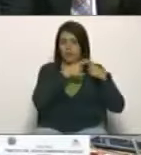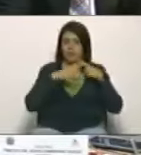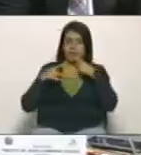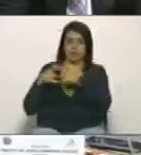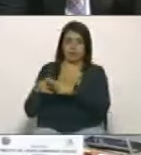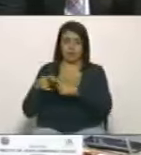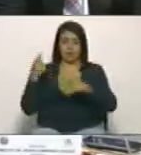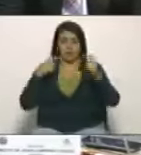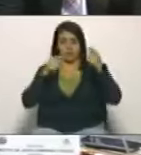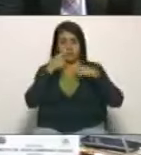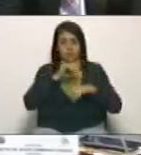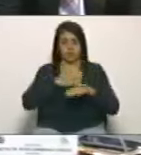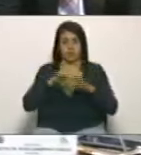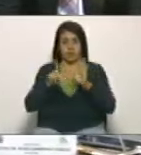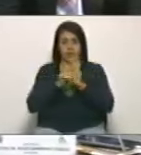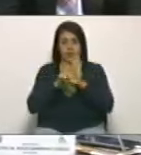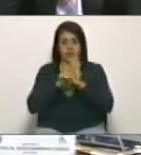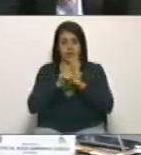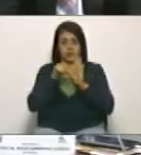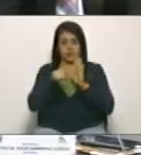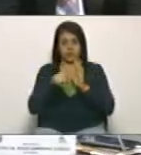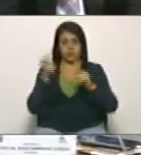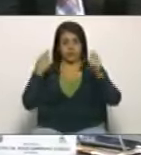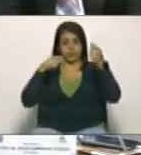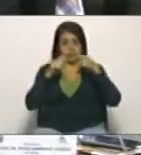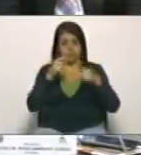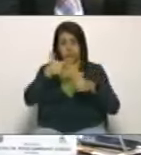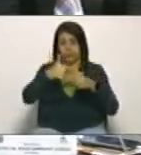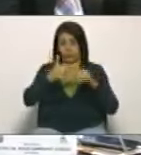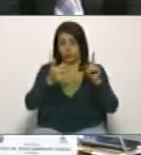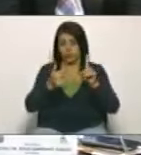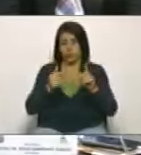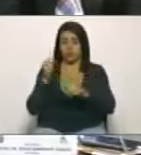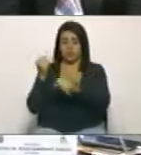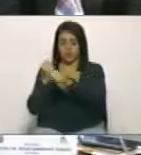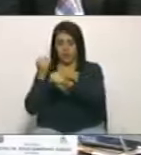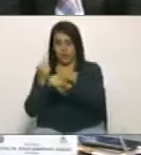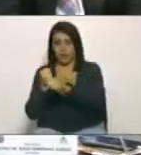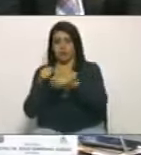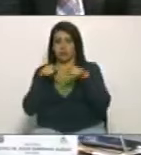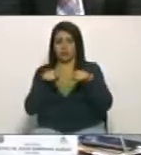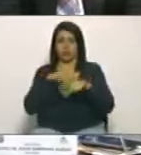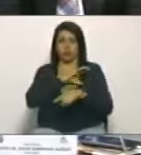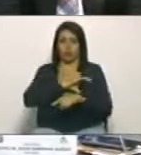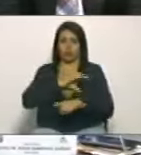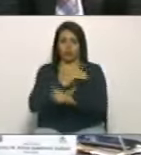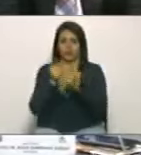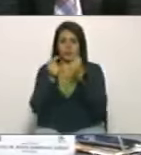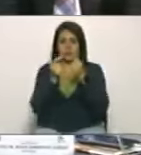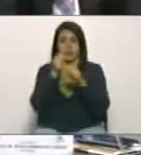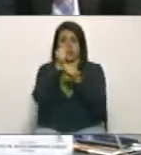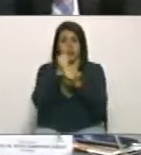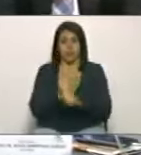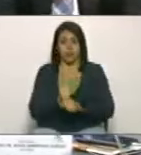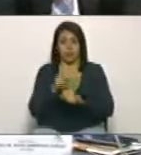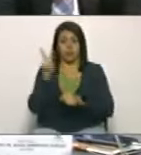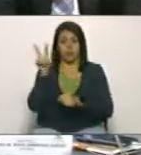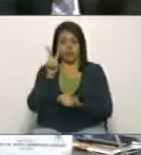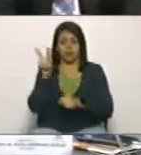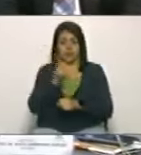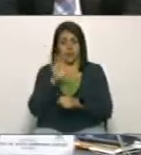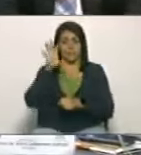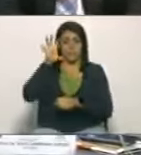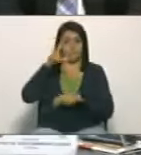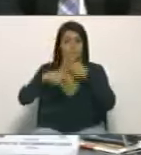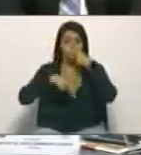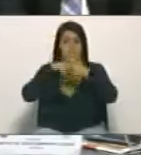de las exportaciones con la ley de exportaciones no petroleras, que también estamos trabajando en la Comisión de Finanzas y que aspiramos Venezuela sea un